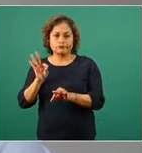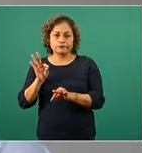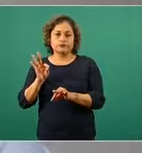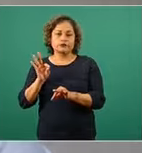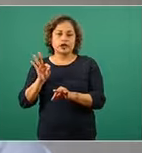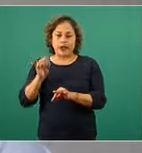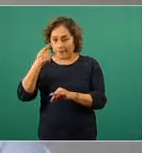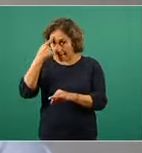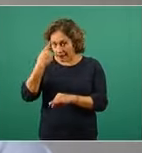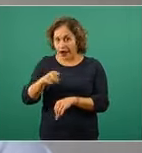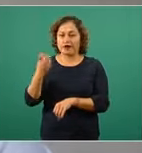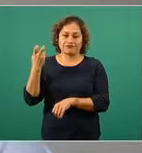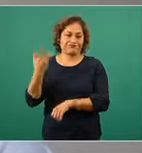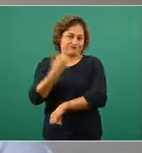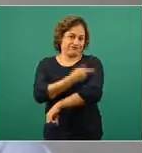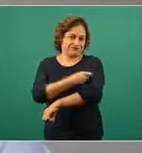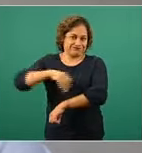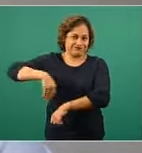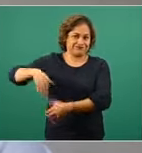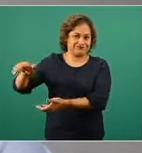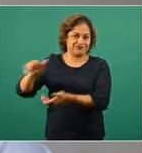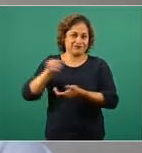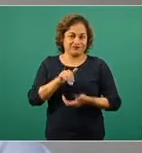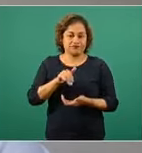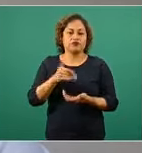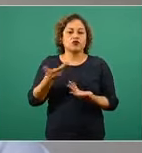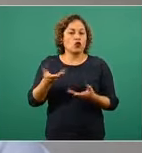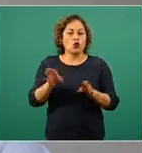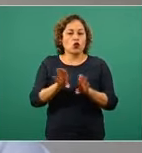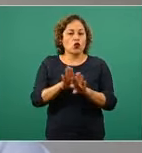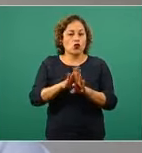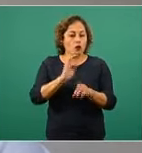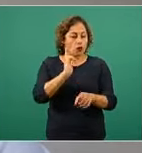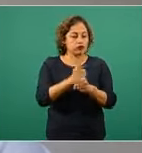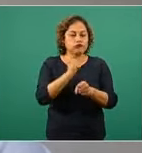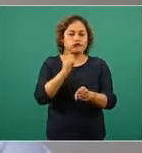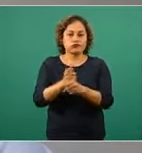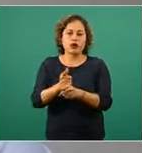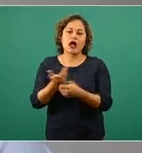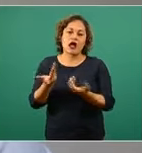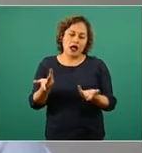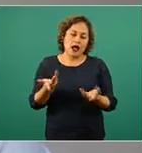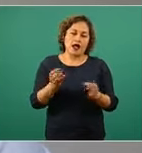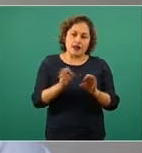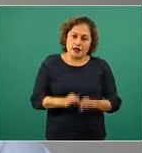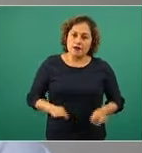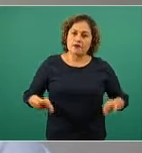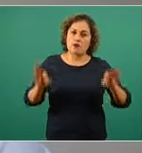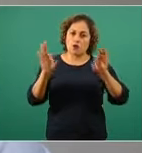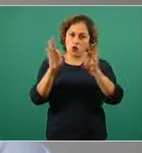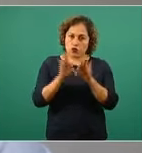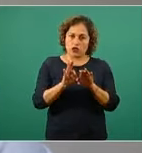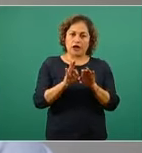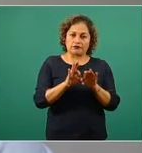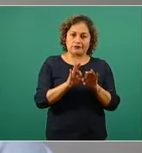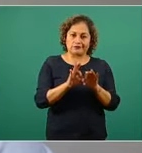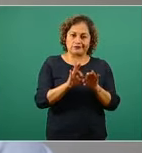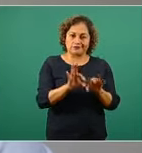fin de semana, en base a ciertos criterios muy importantes que obviamente les darían esa